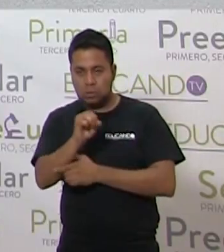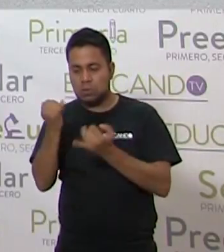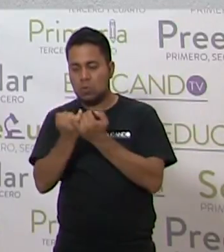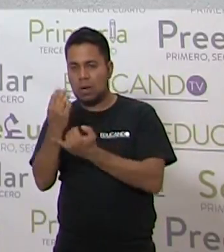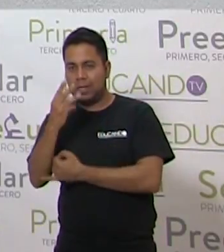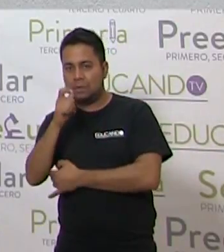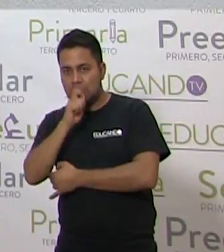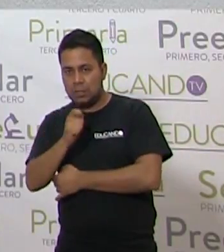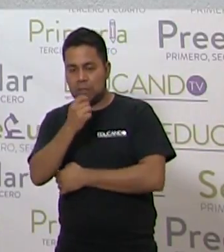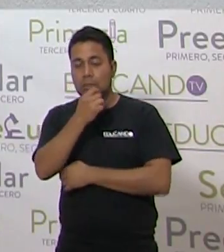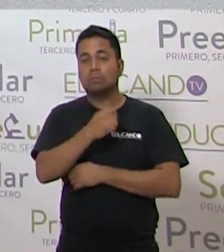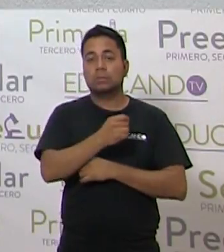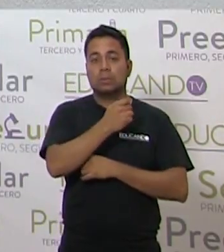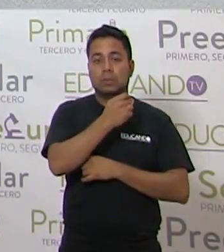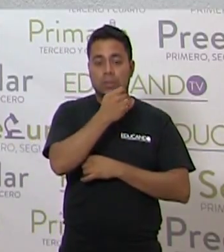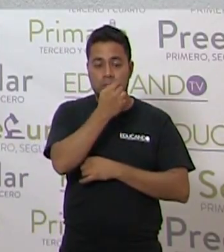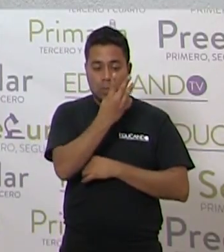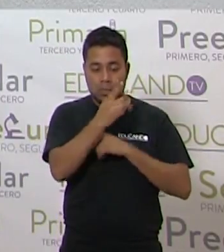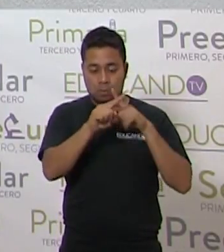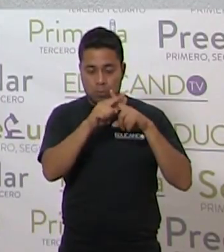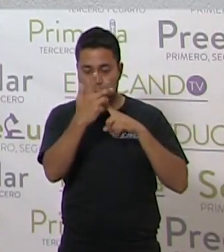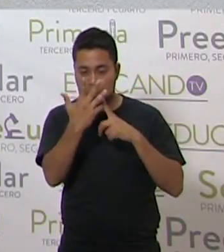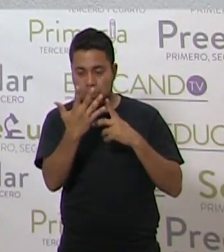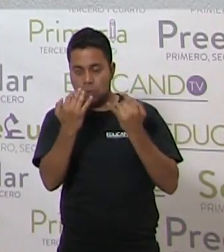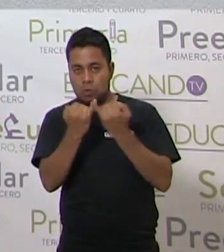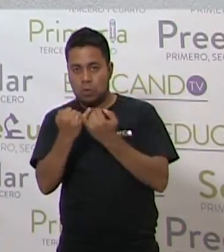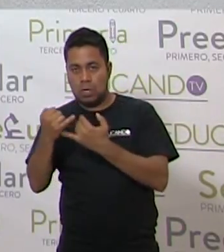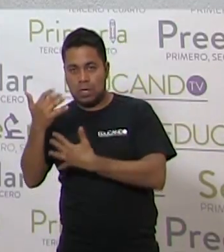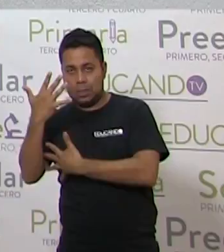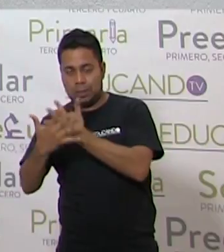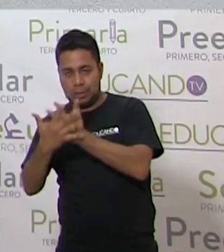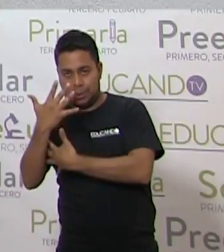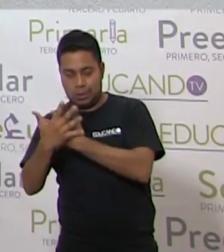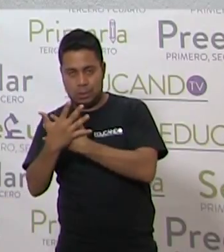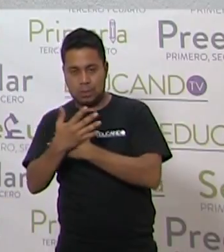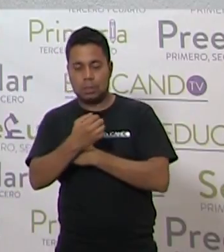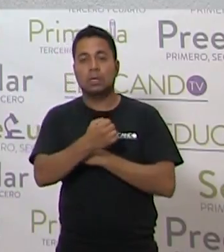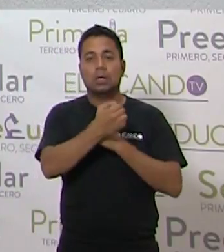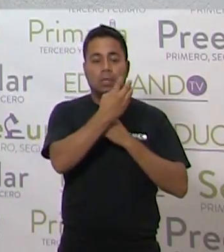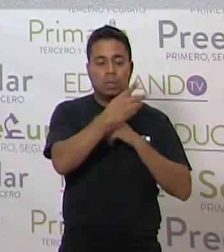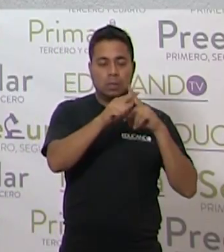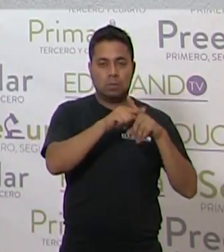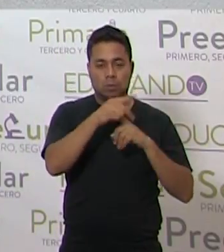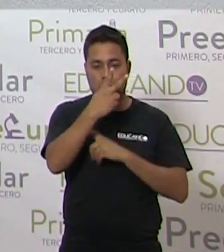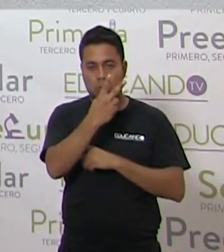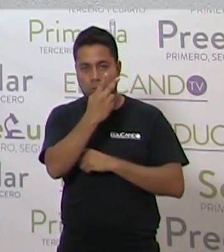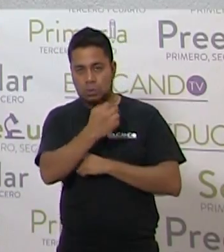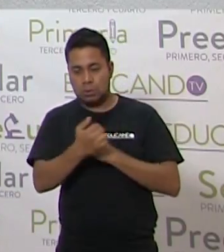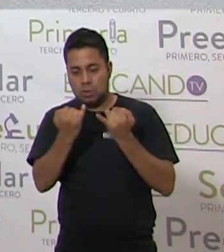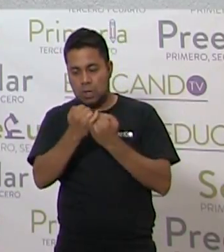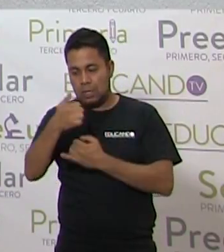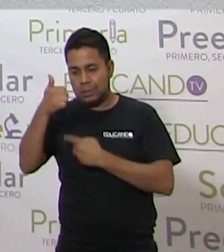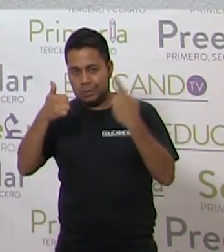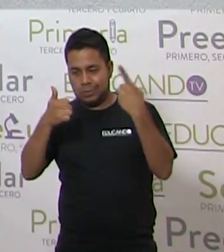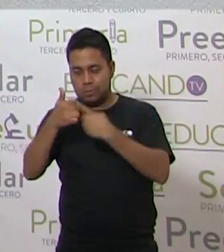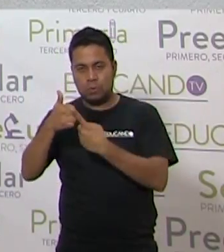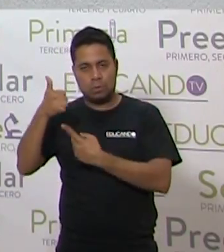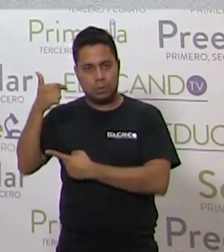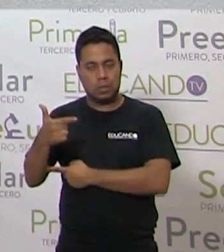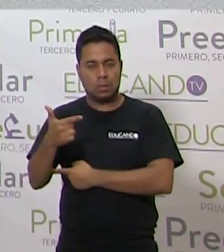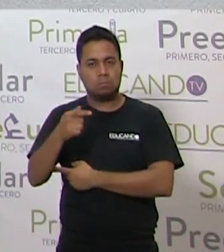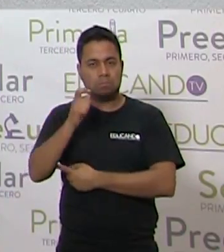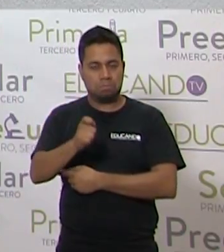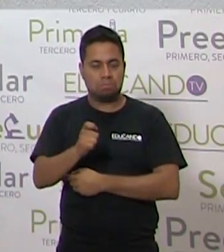3 * 5 son 15 llevamos 1 3 * 2 son 6 y una son 7 quiere